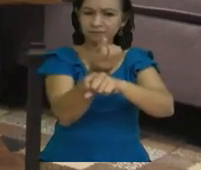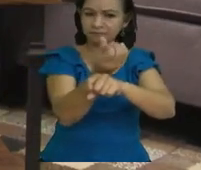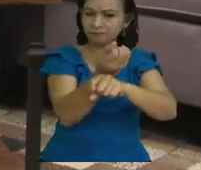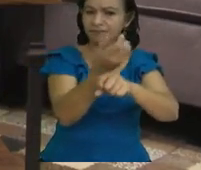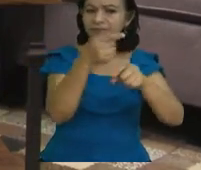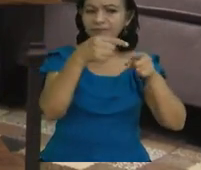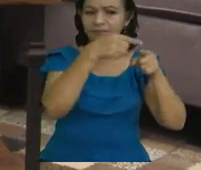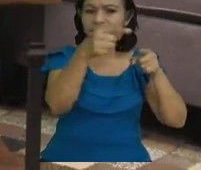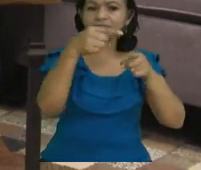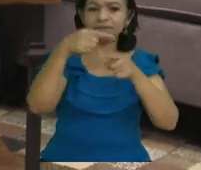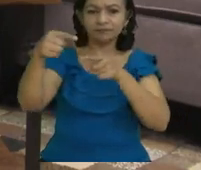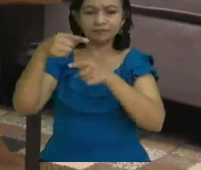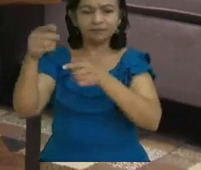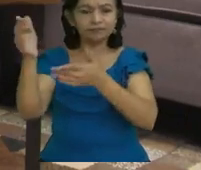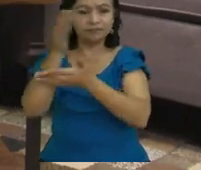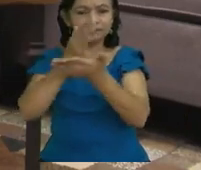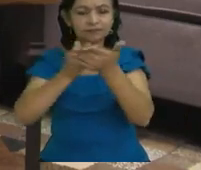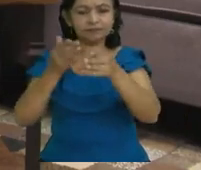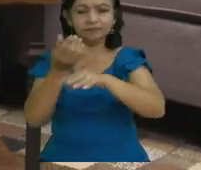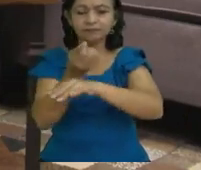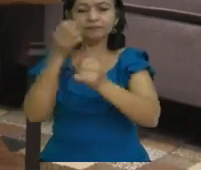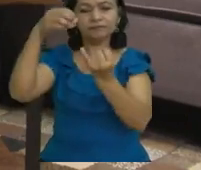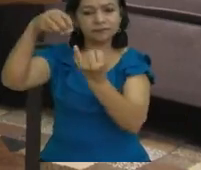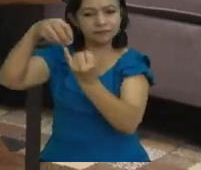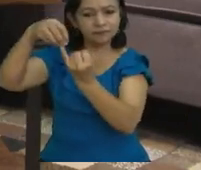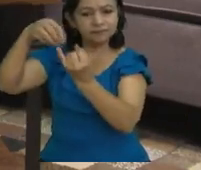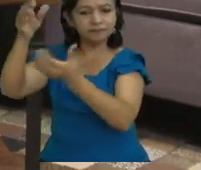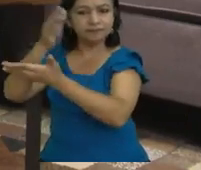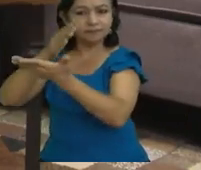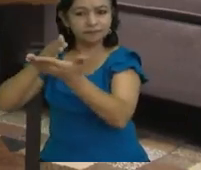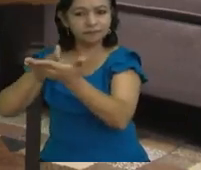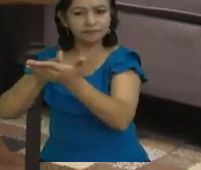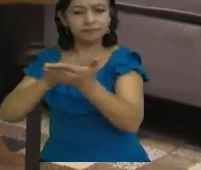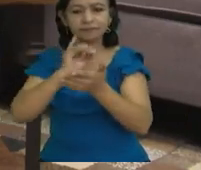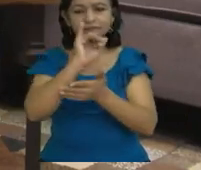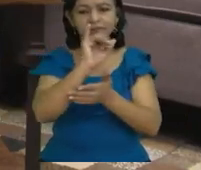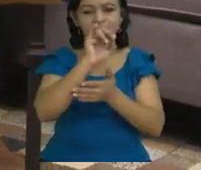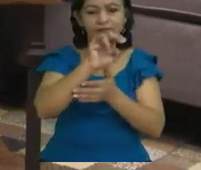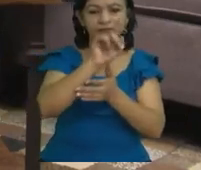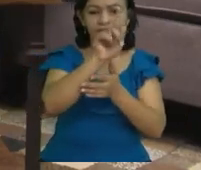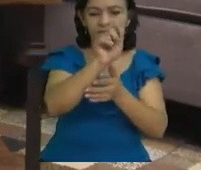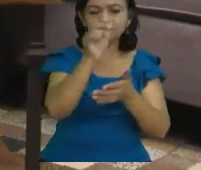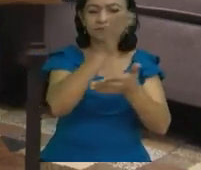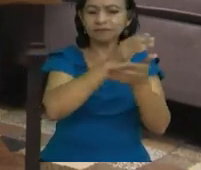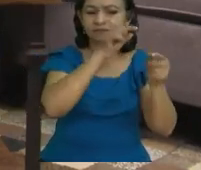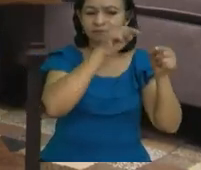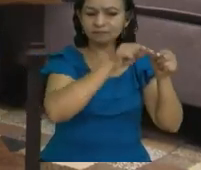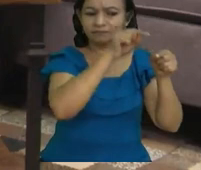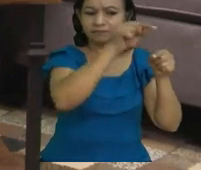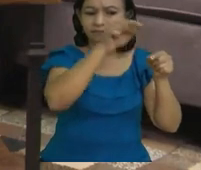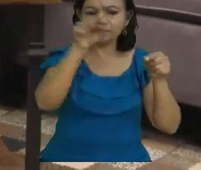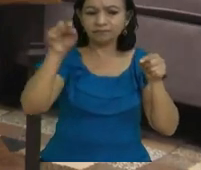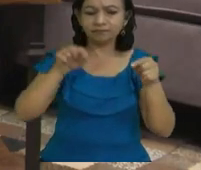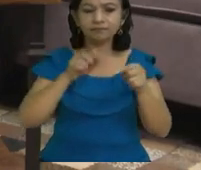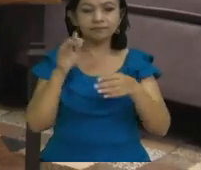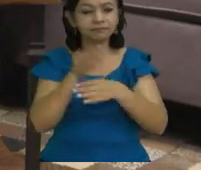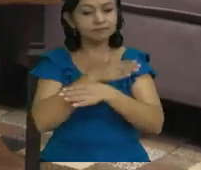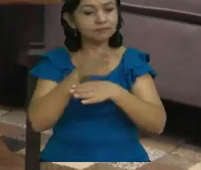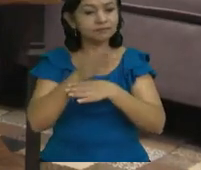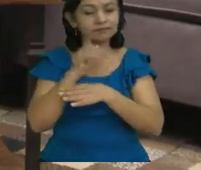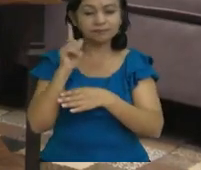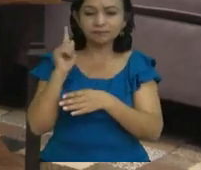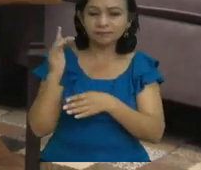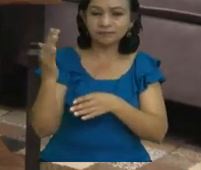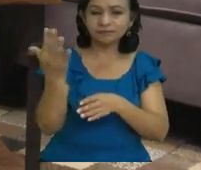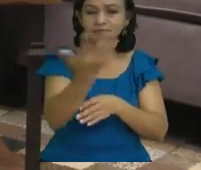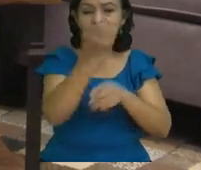en municipalidades, también en algunos centros tecnológicos del INATEC y en instalaciones del INTA. O sea que también tenemos que utilizar todos los